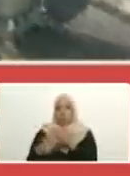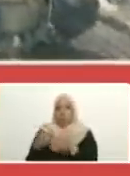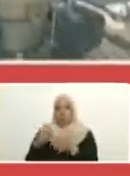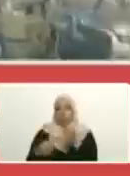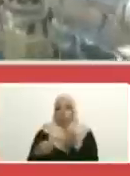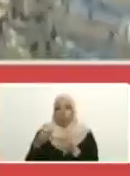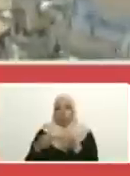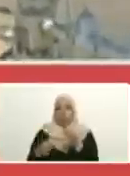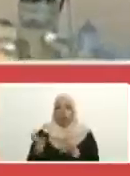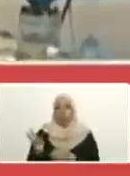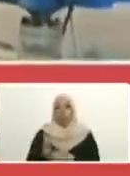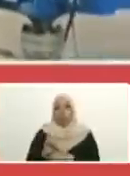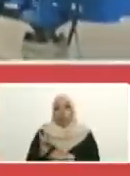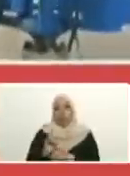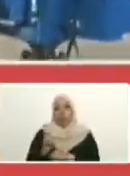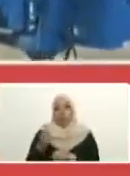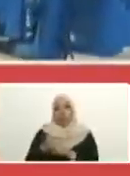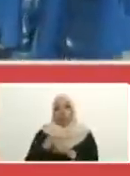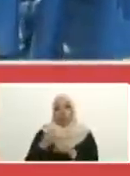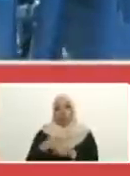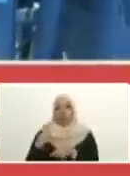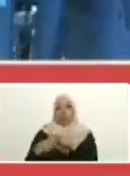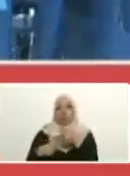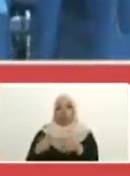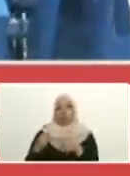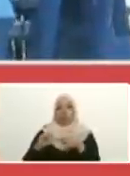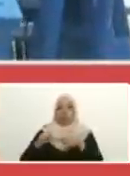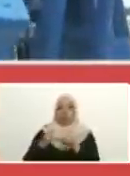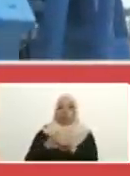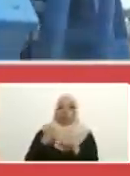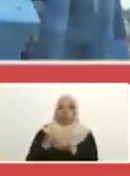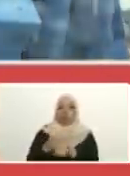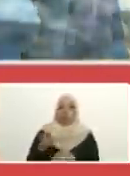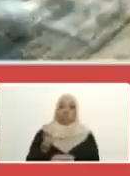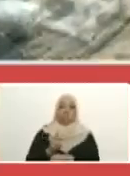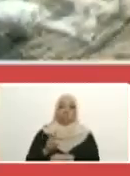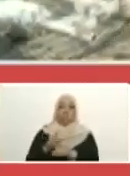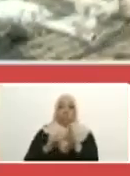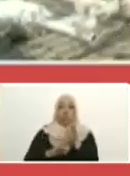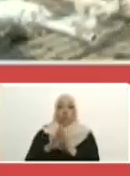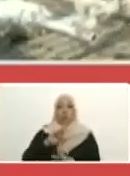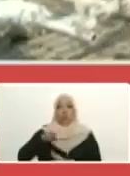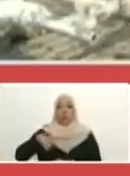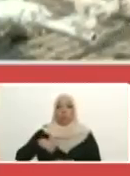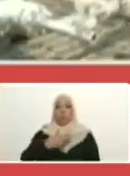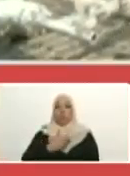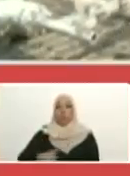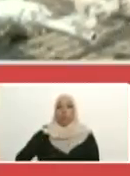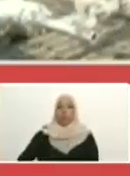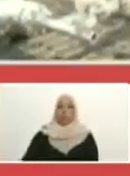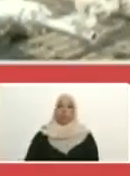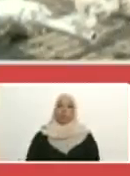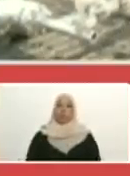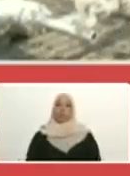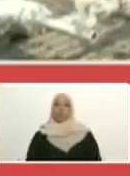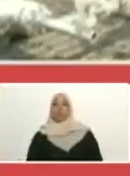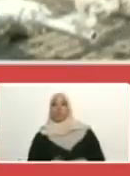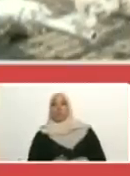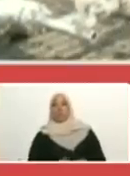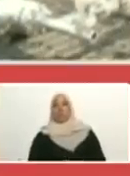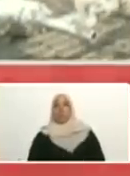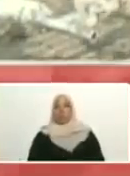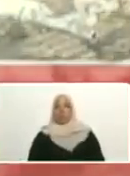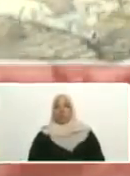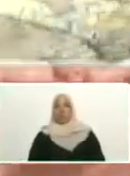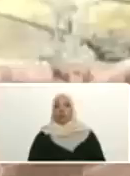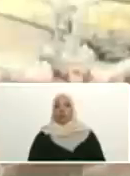justamente para los venezolanos, la producción que va a impulsar el motor de este país y va a seguir adelante, presidente. Como debe ser. ¿Qué me tienes por aquí,